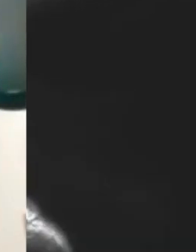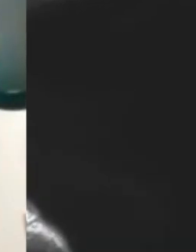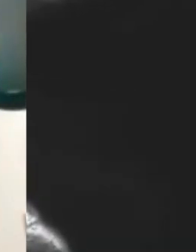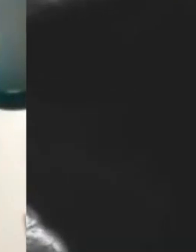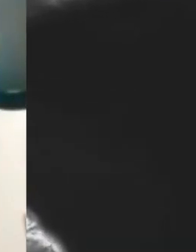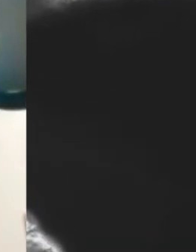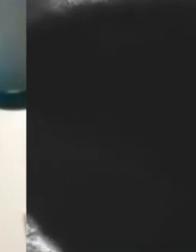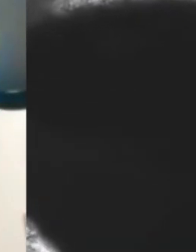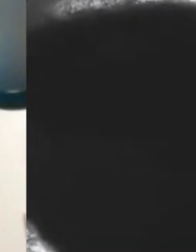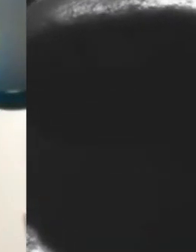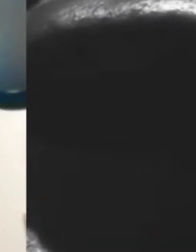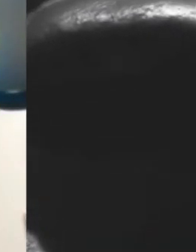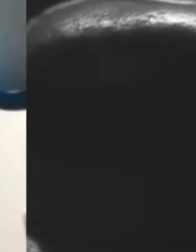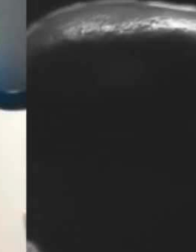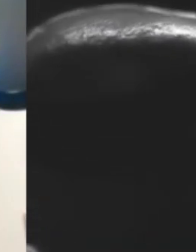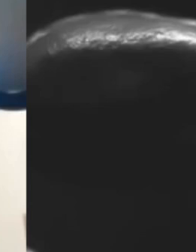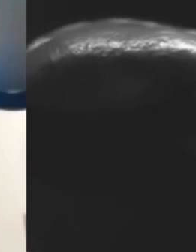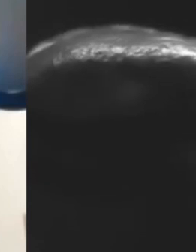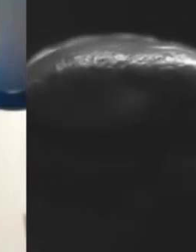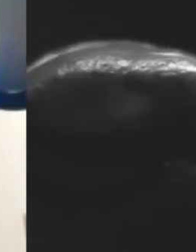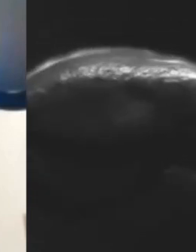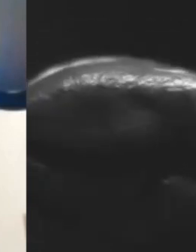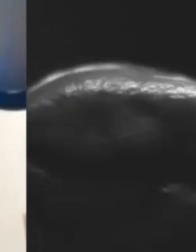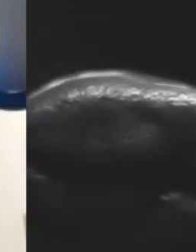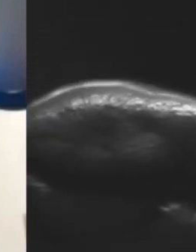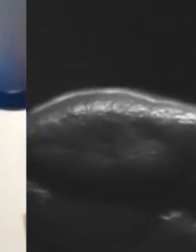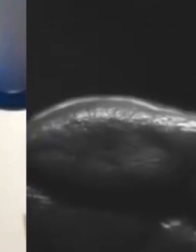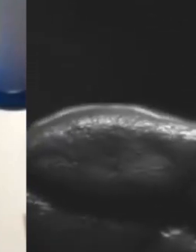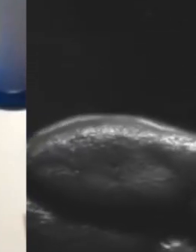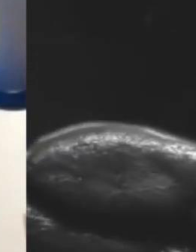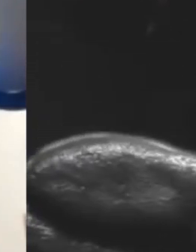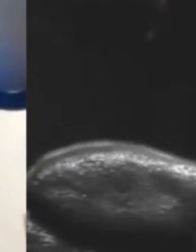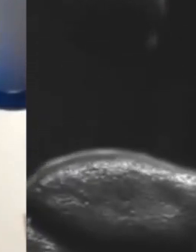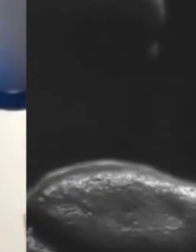tiene desperdicio, pero lo de hoy estuvo,